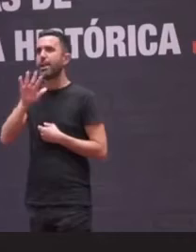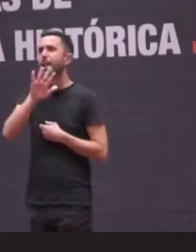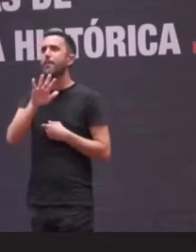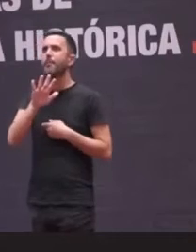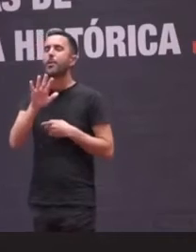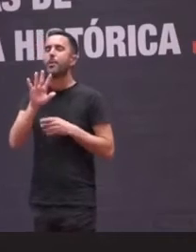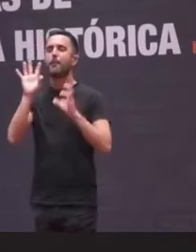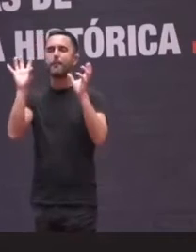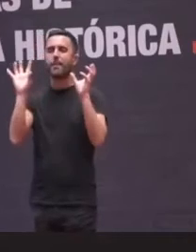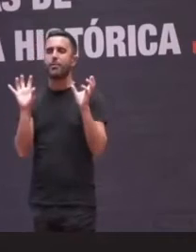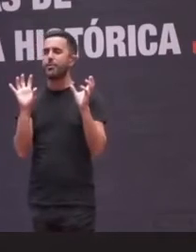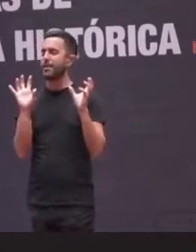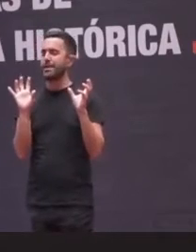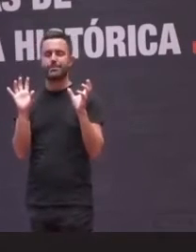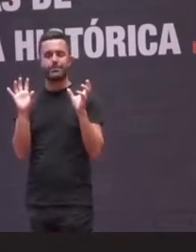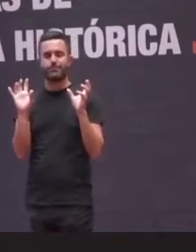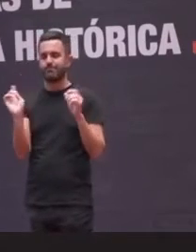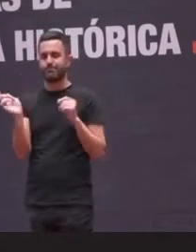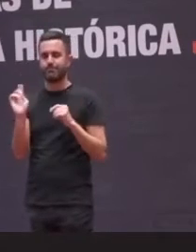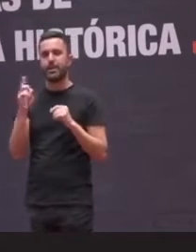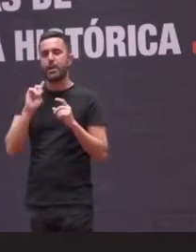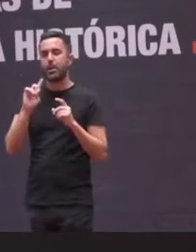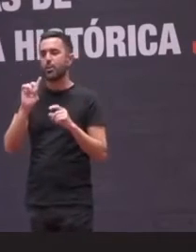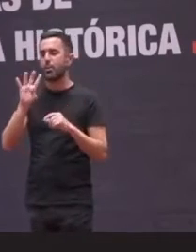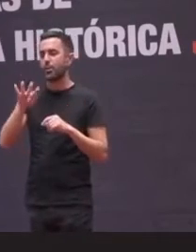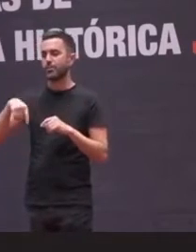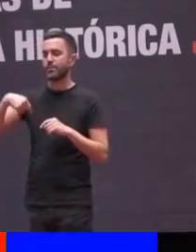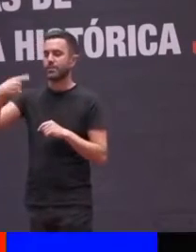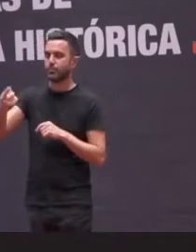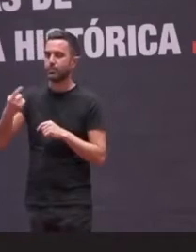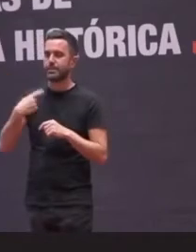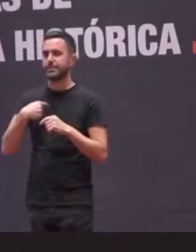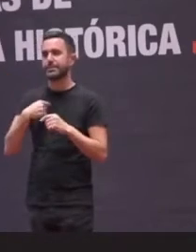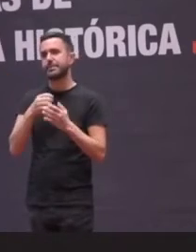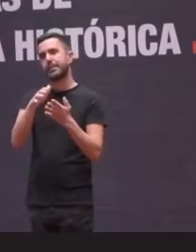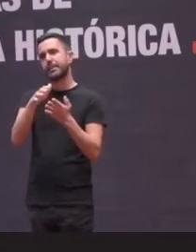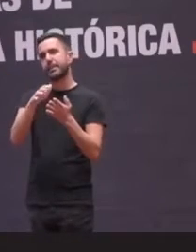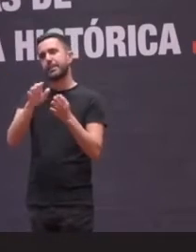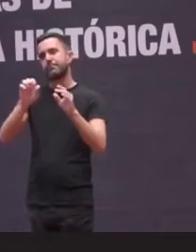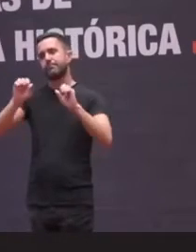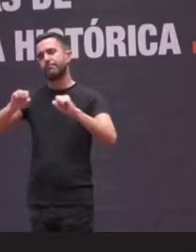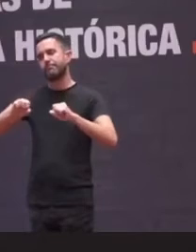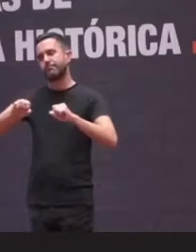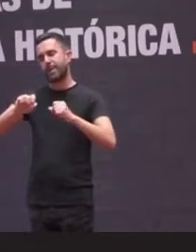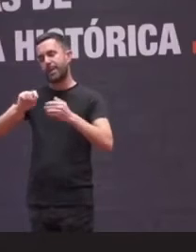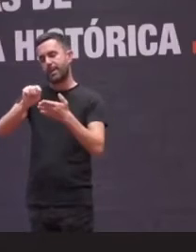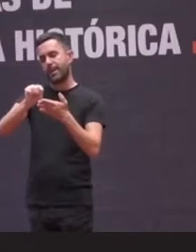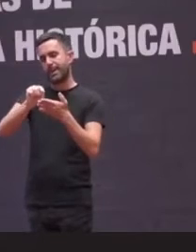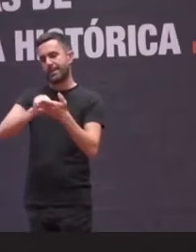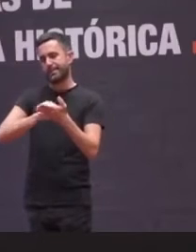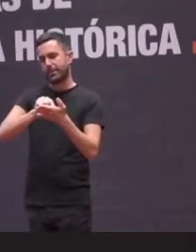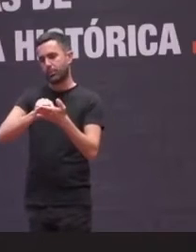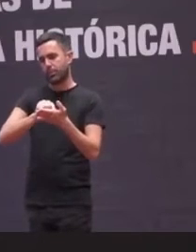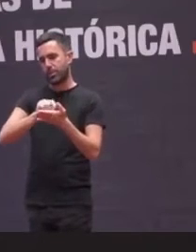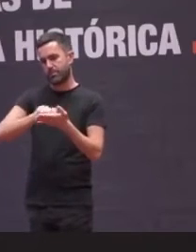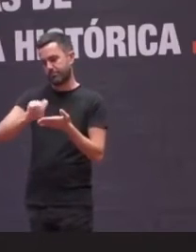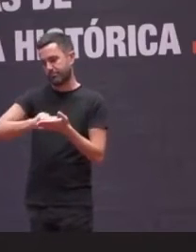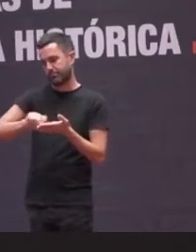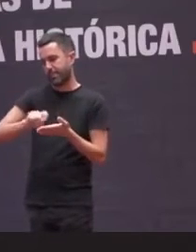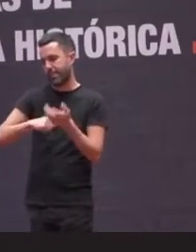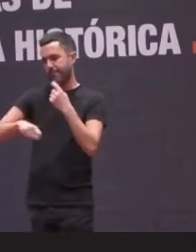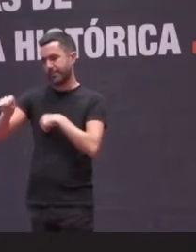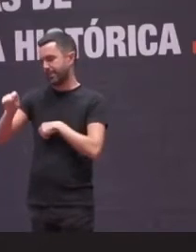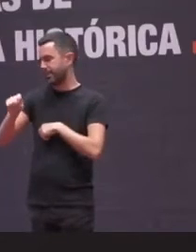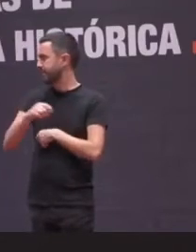4 meses despois se formaliza esta escritura de venda por 80.000 euros. Ben, a convicción parecía